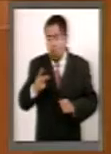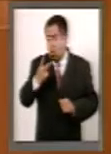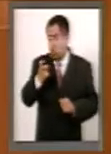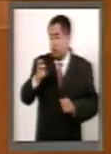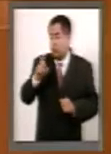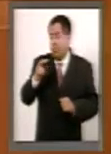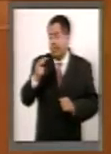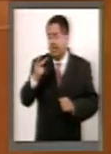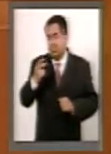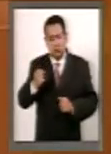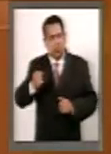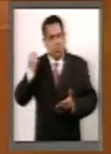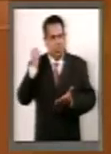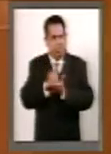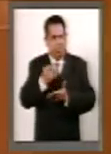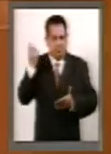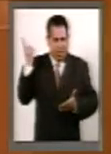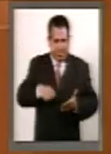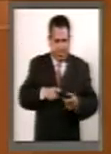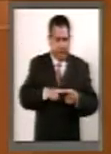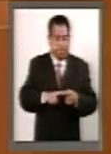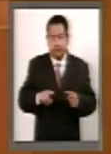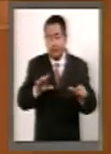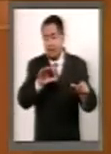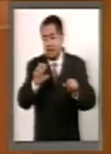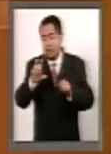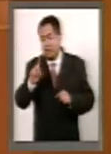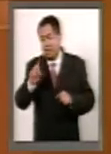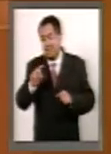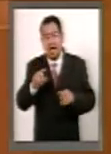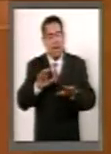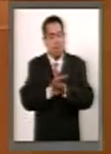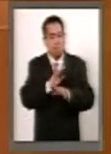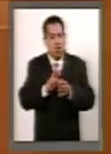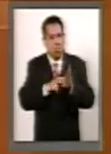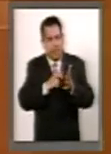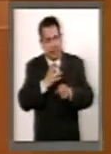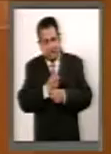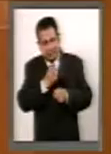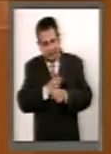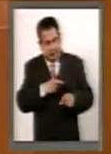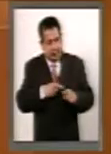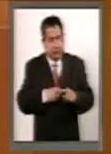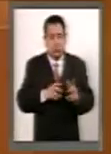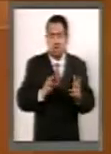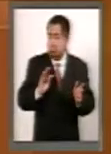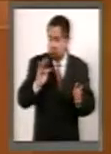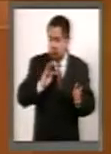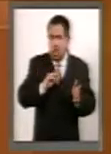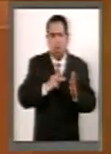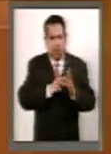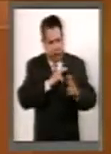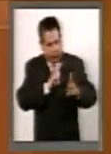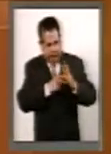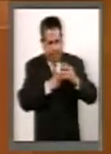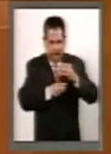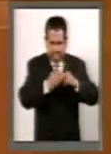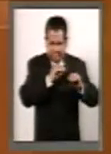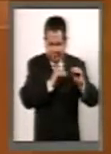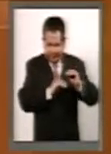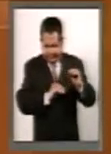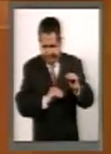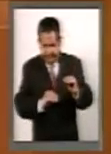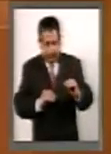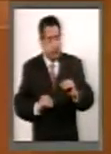225 decretos y 630 reformas susceptibles de una reordenación,